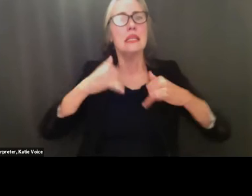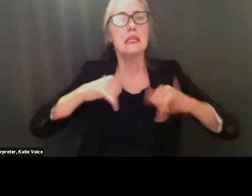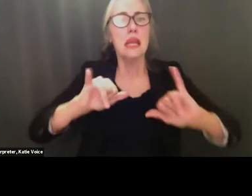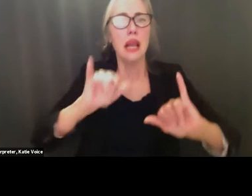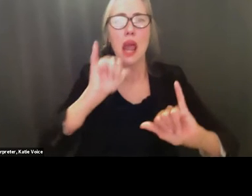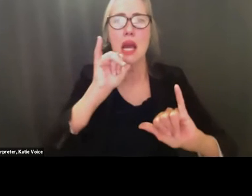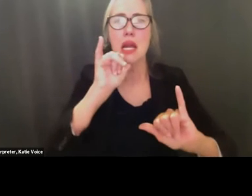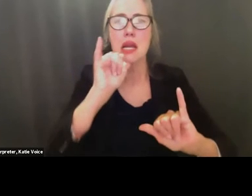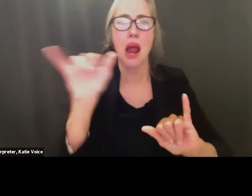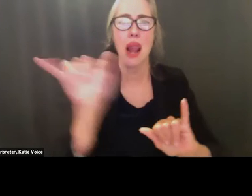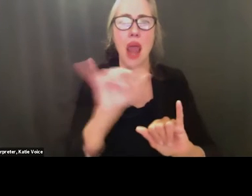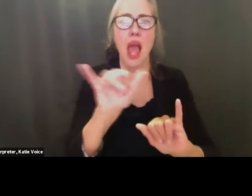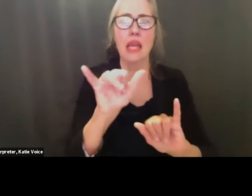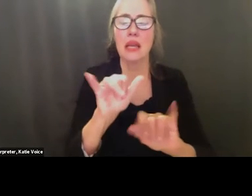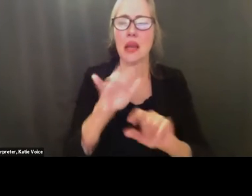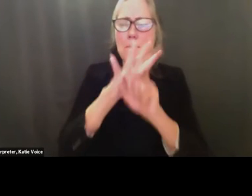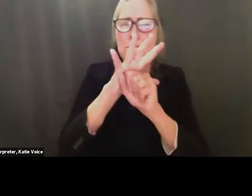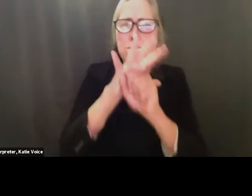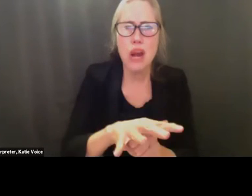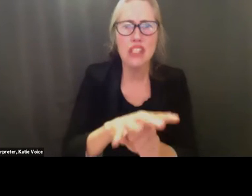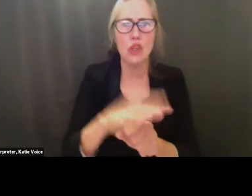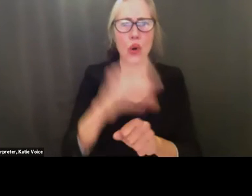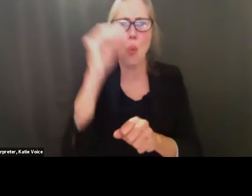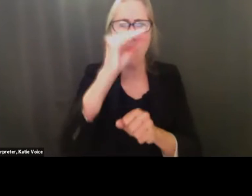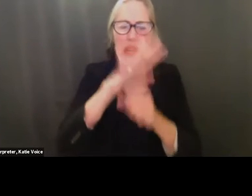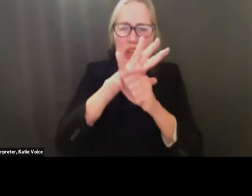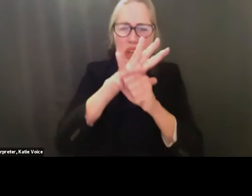y sin ser presionados por otros. Muchas gracias.